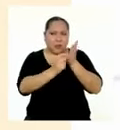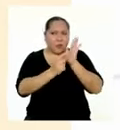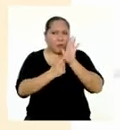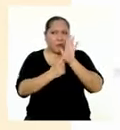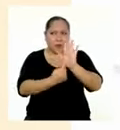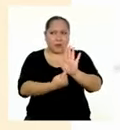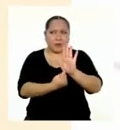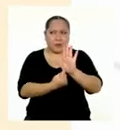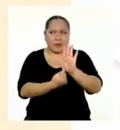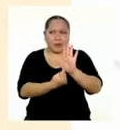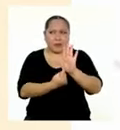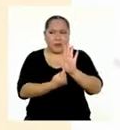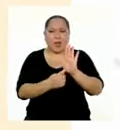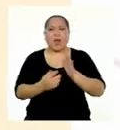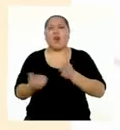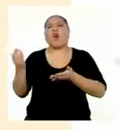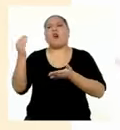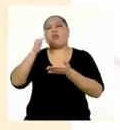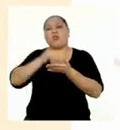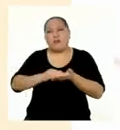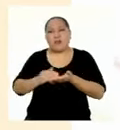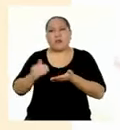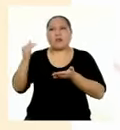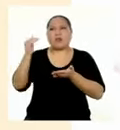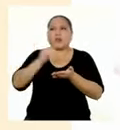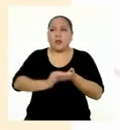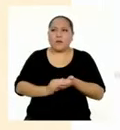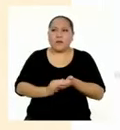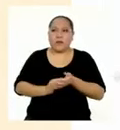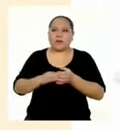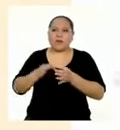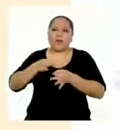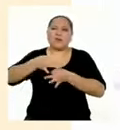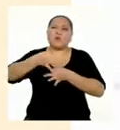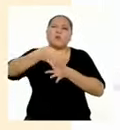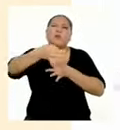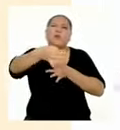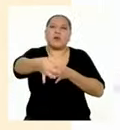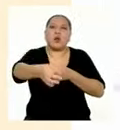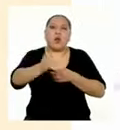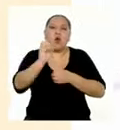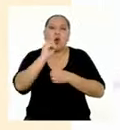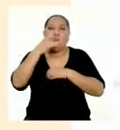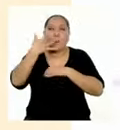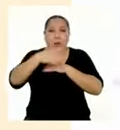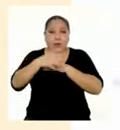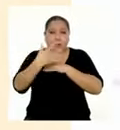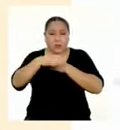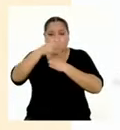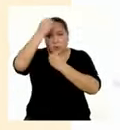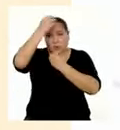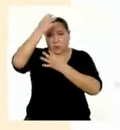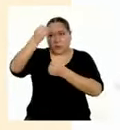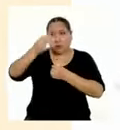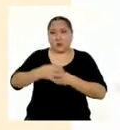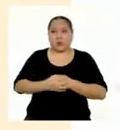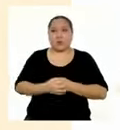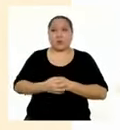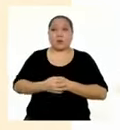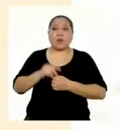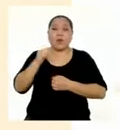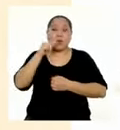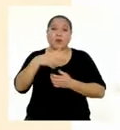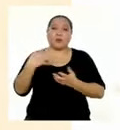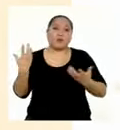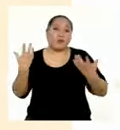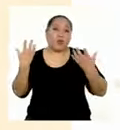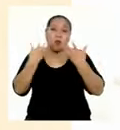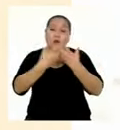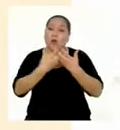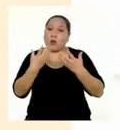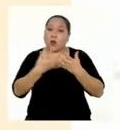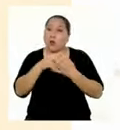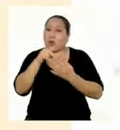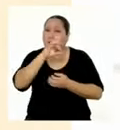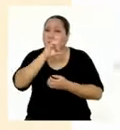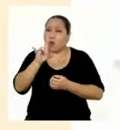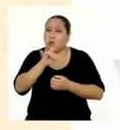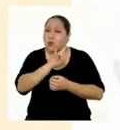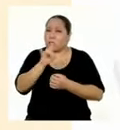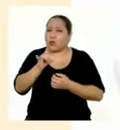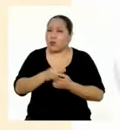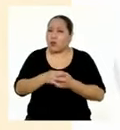presenta digresiones, repeticiones, contradicciones o vacíos de información? ¿Hace un correcto uso de los